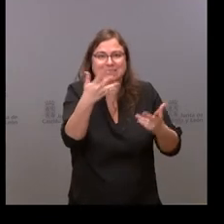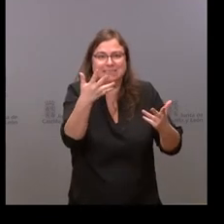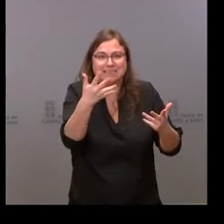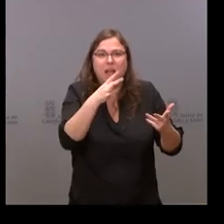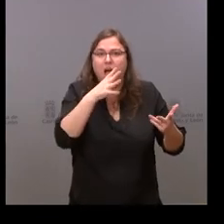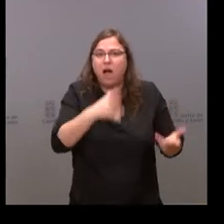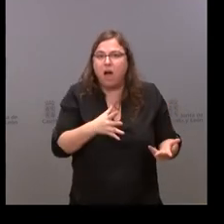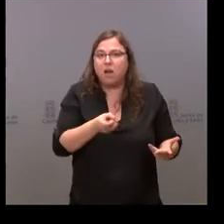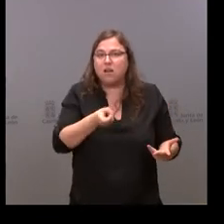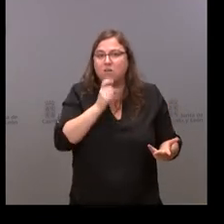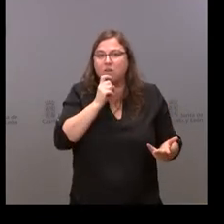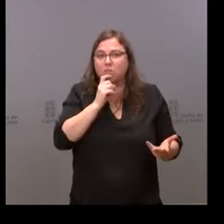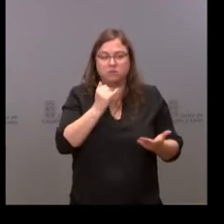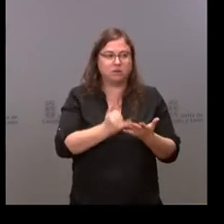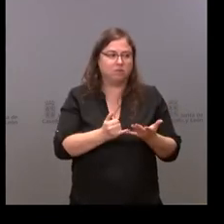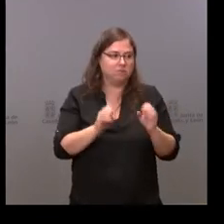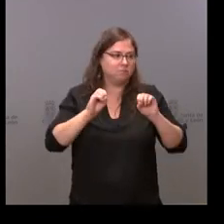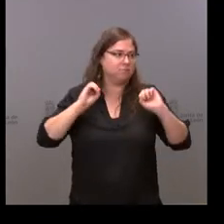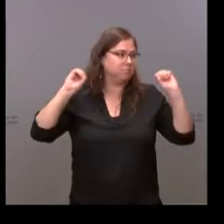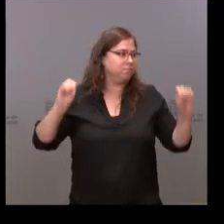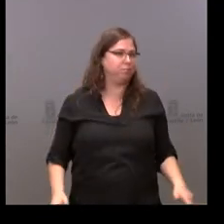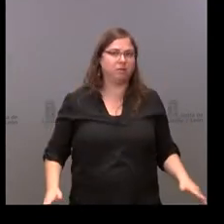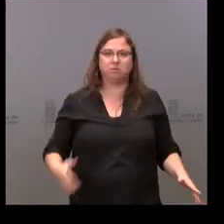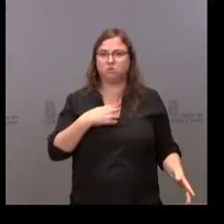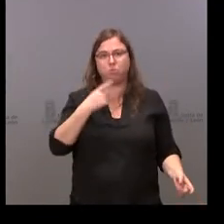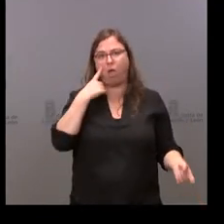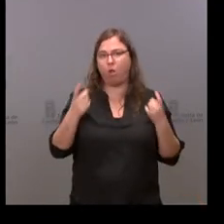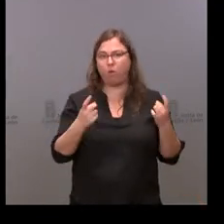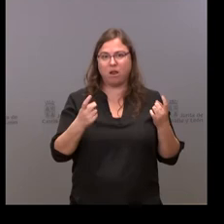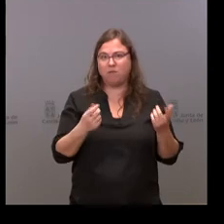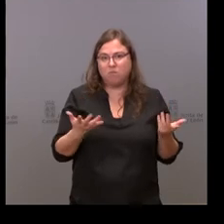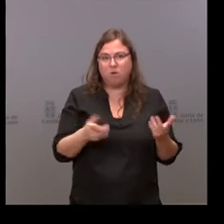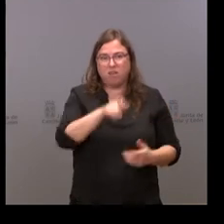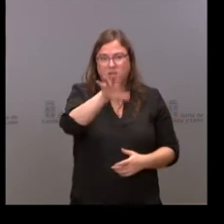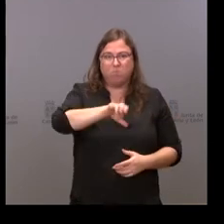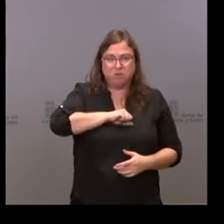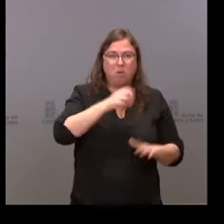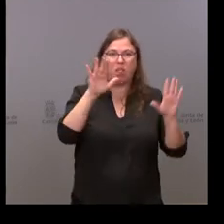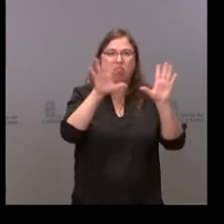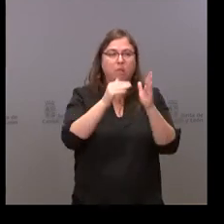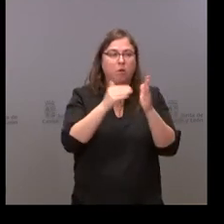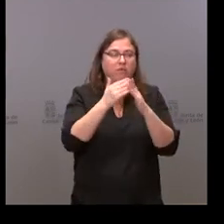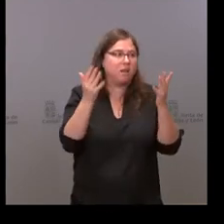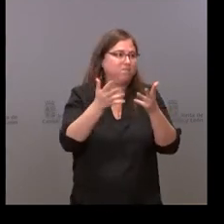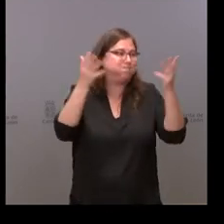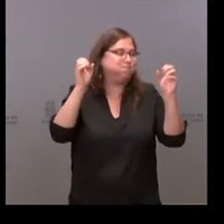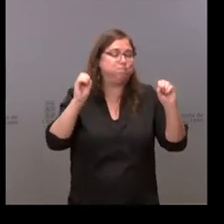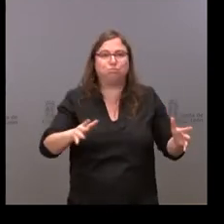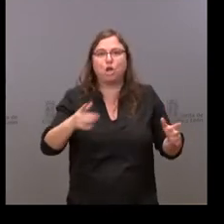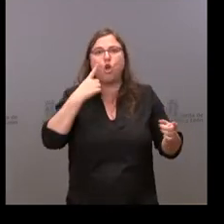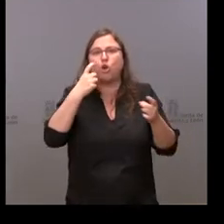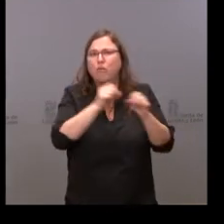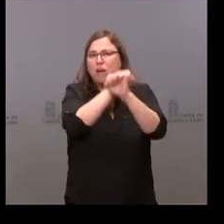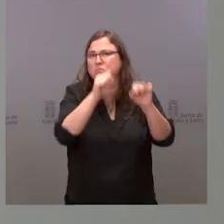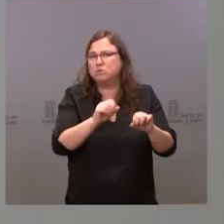estamos realmente de desistir de intentar controlar estoy de y de bueno hacer un poco no un sabio se quien pueda pero pero cerca muchas